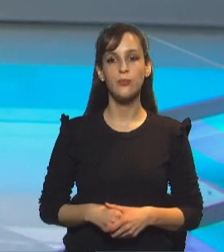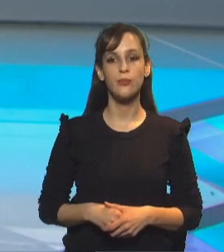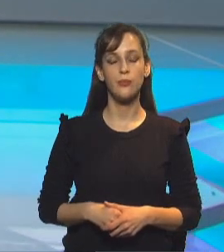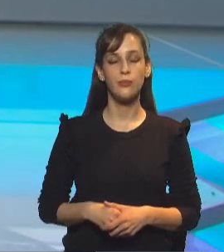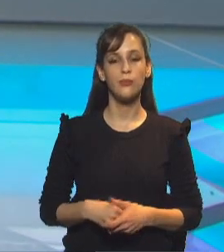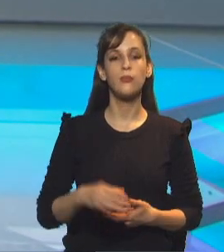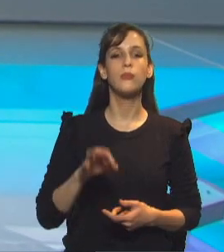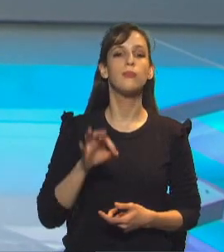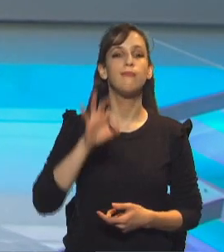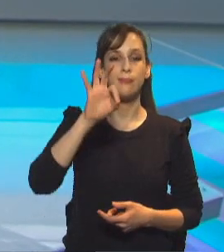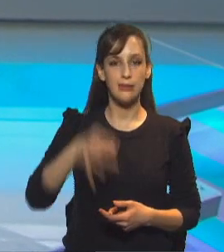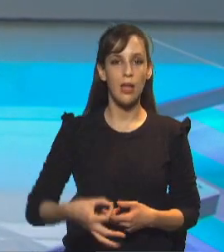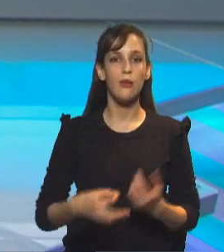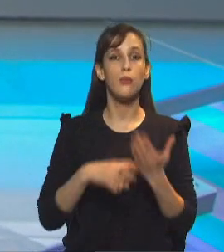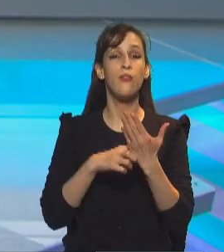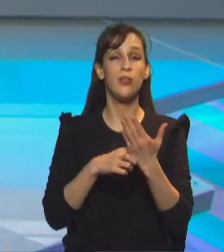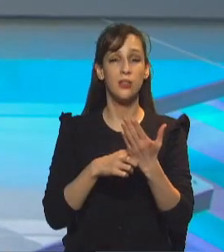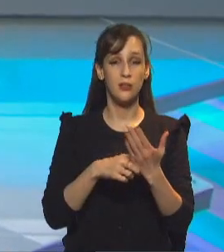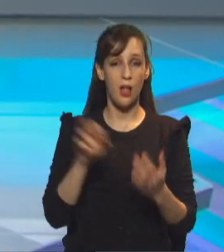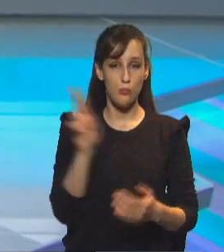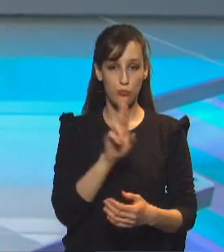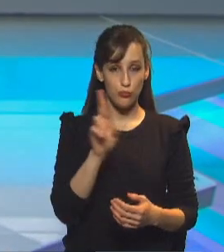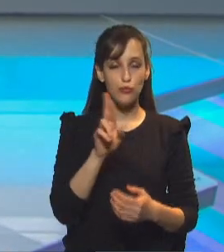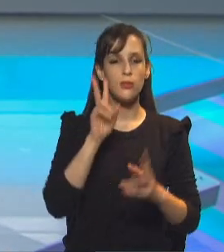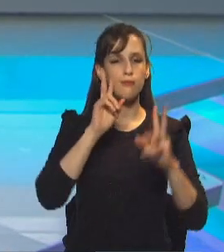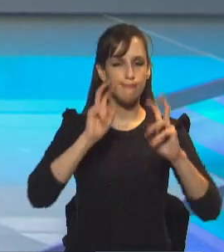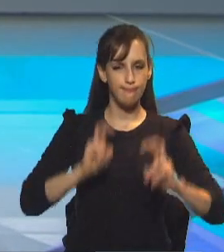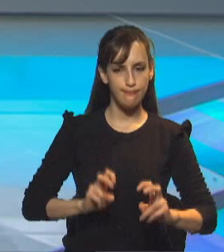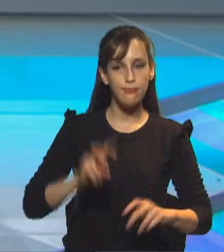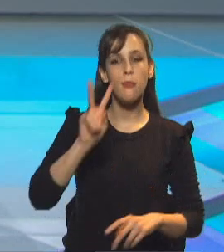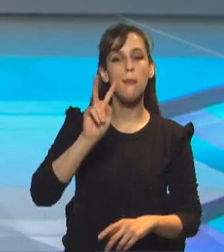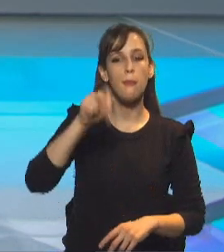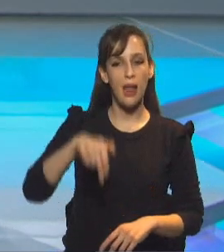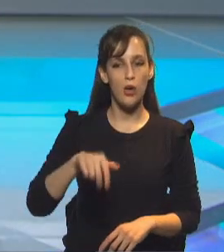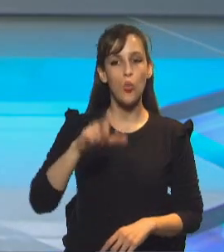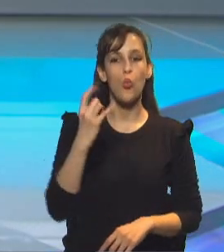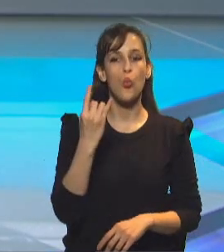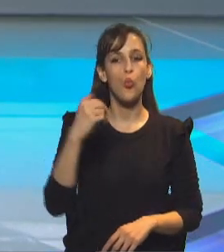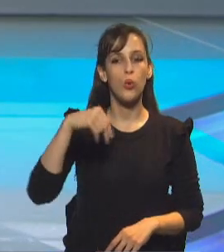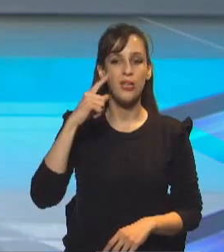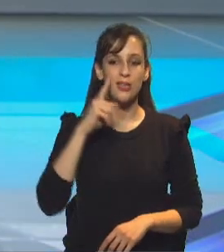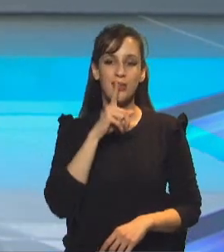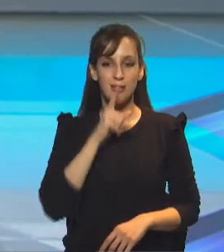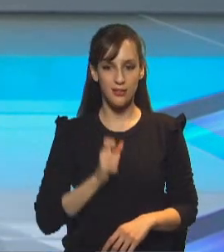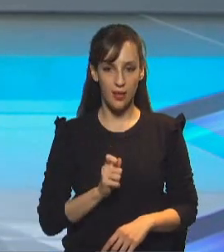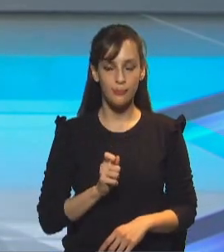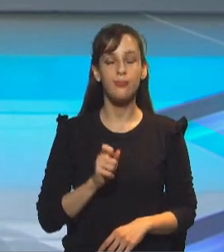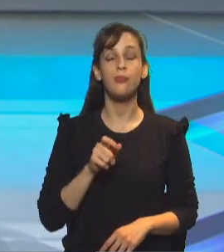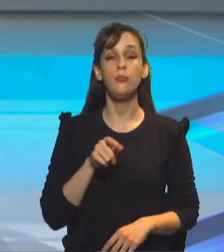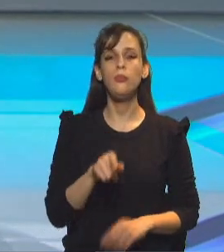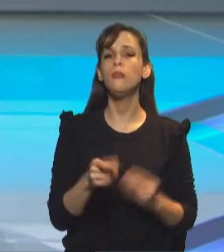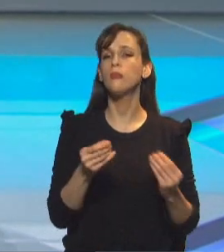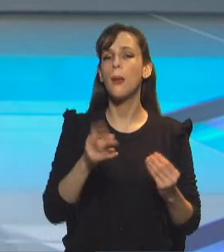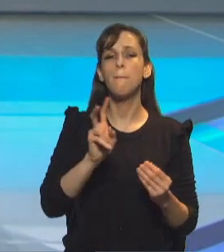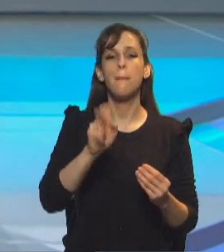Sabemos que la fiscal que investigó el programa Cunita, el plan Cunita, un programa que se implementó precisamente para otorgar,